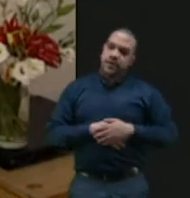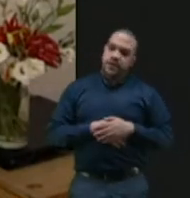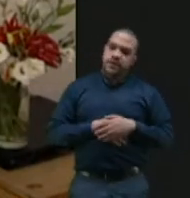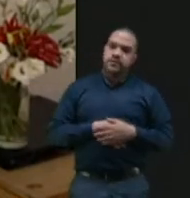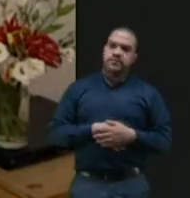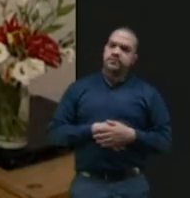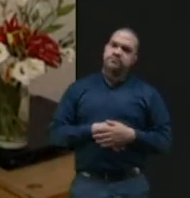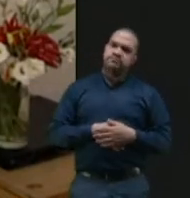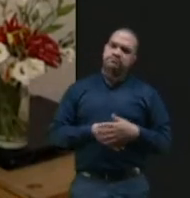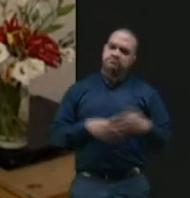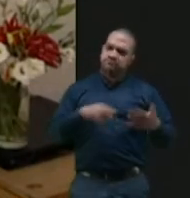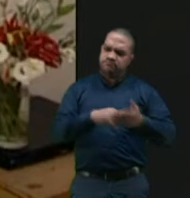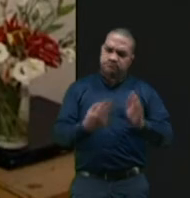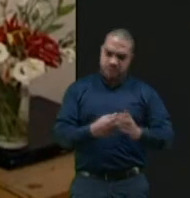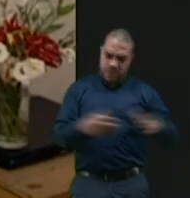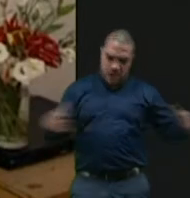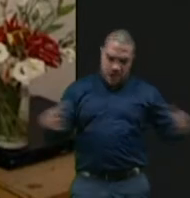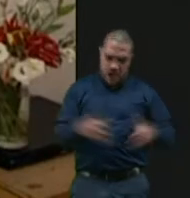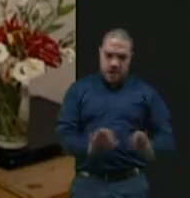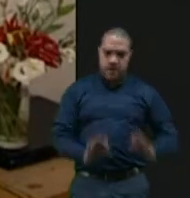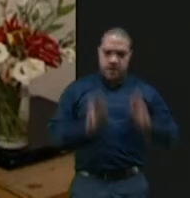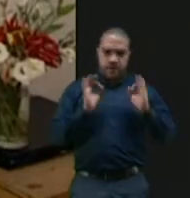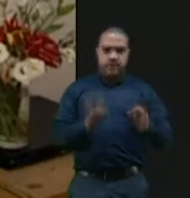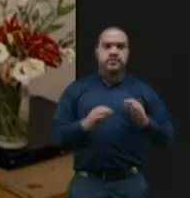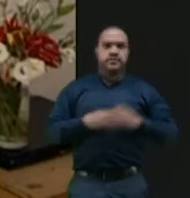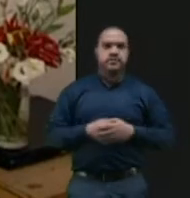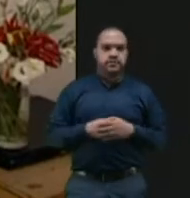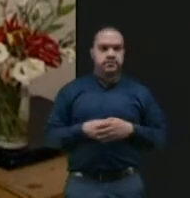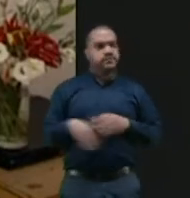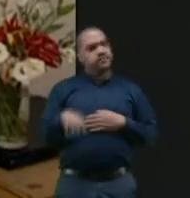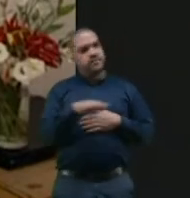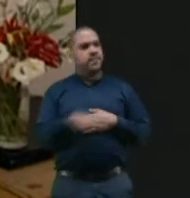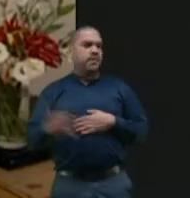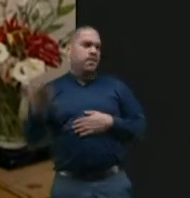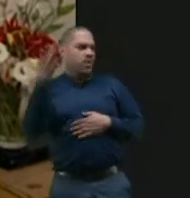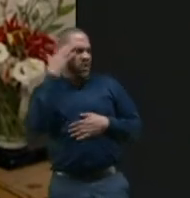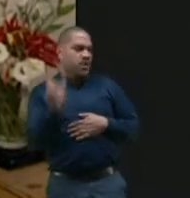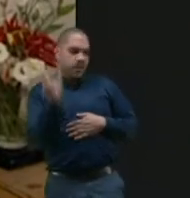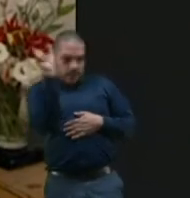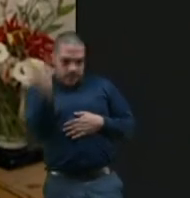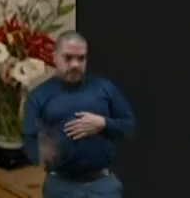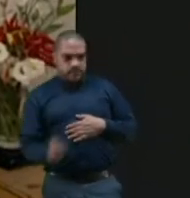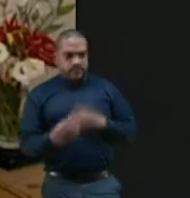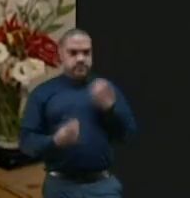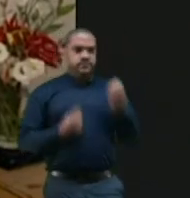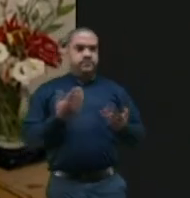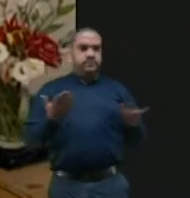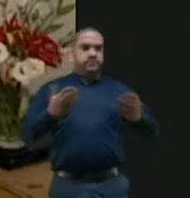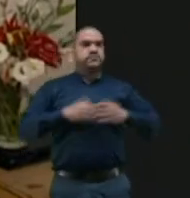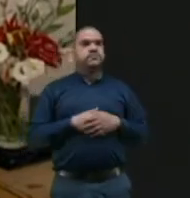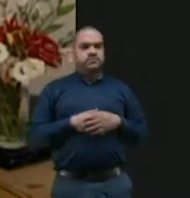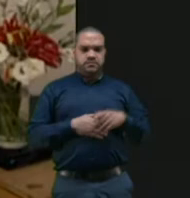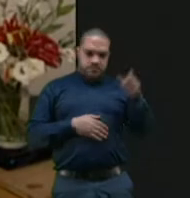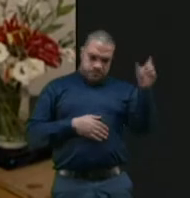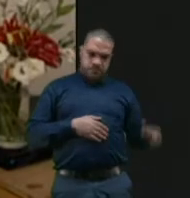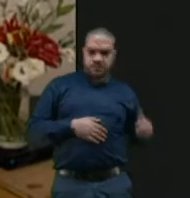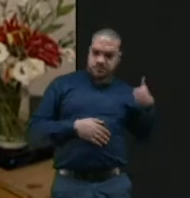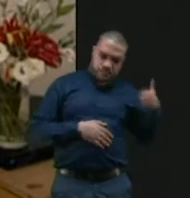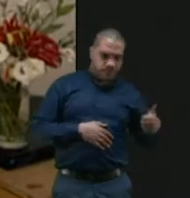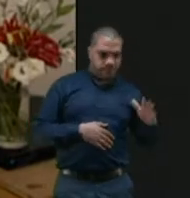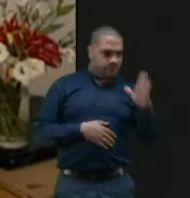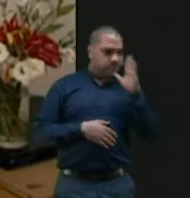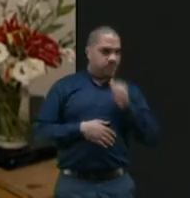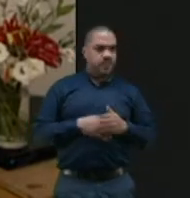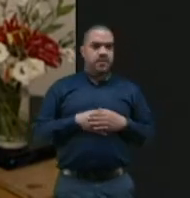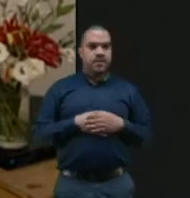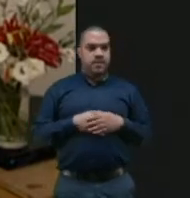se refieren con que el equipo no estuvo bien? Están diciendo, bueno, tenemos a esta persona que no fue buena y él no fue bueno. Entonces, no fueron buenos por la razón adecuada.